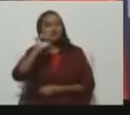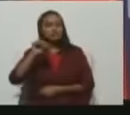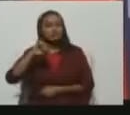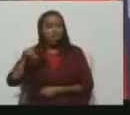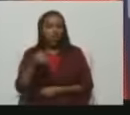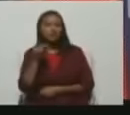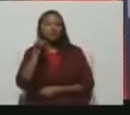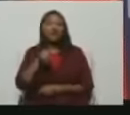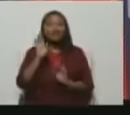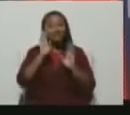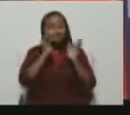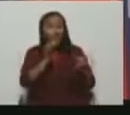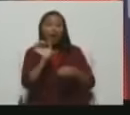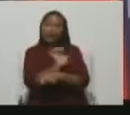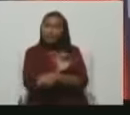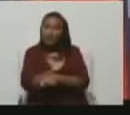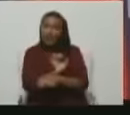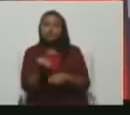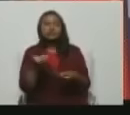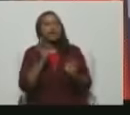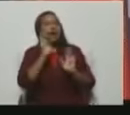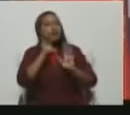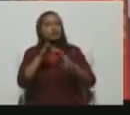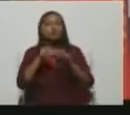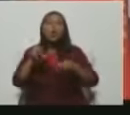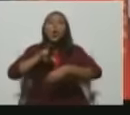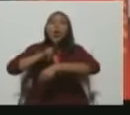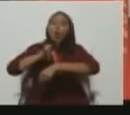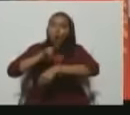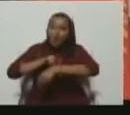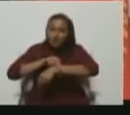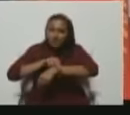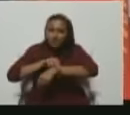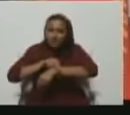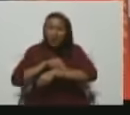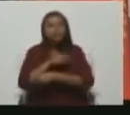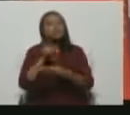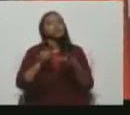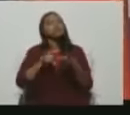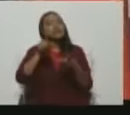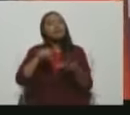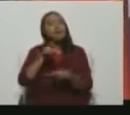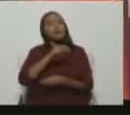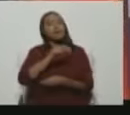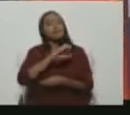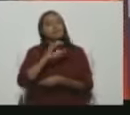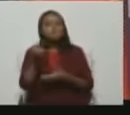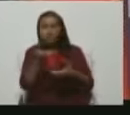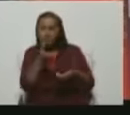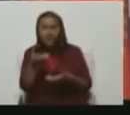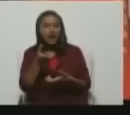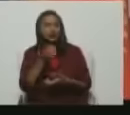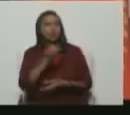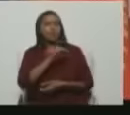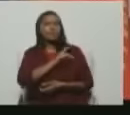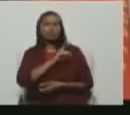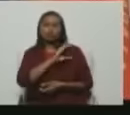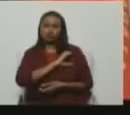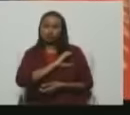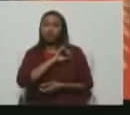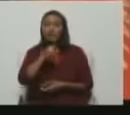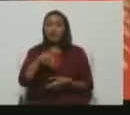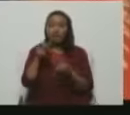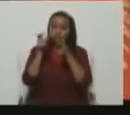emergencia prehospitalaria, bueno, con todo el sistema de gestión de riesgo, bomberos y protección civil. Y para ello, bueno, tenemos una gran